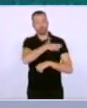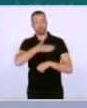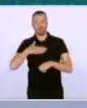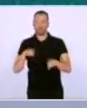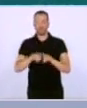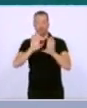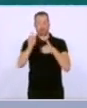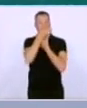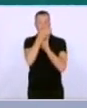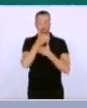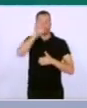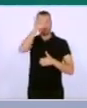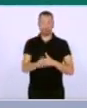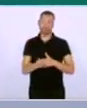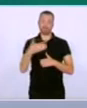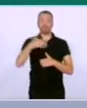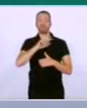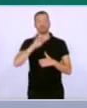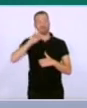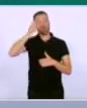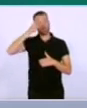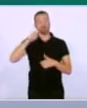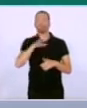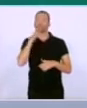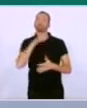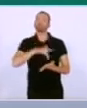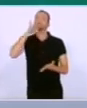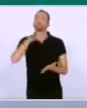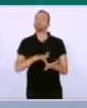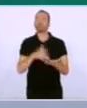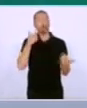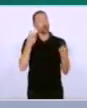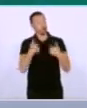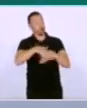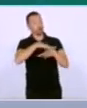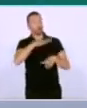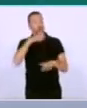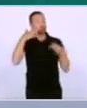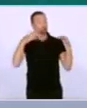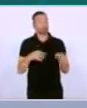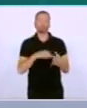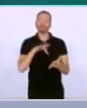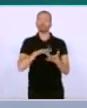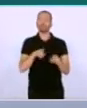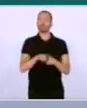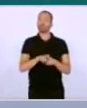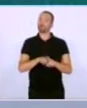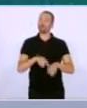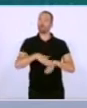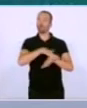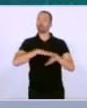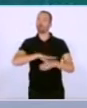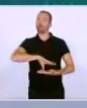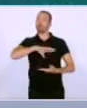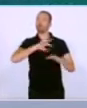precisamente cuando el gobierno necesitaba más control por estar revestido de una facultades especiales como está previsto en el